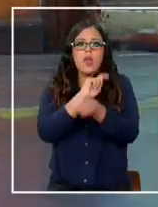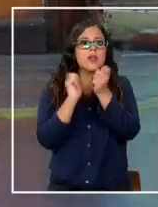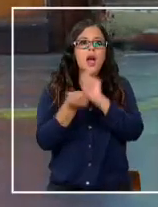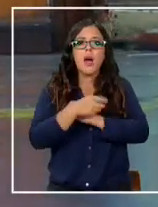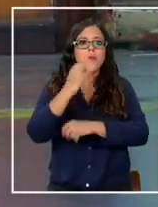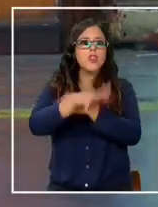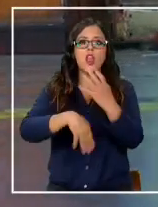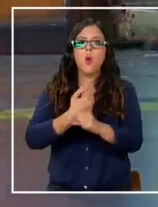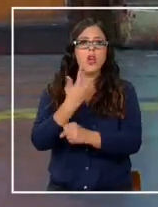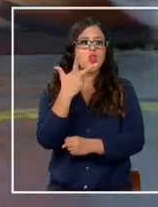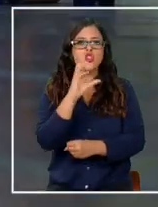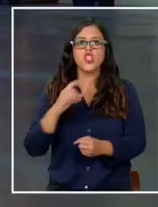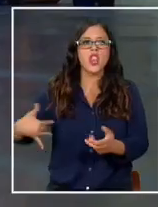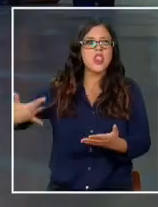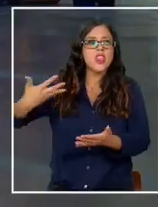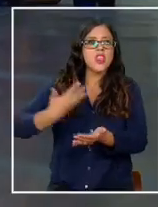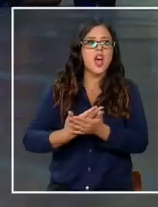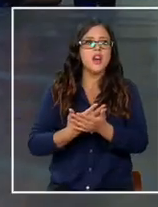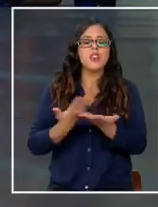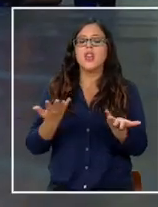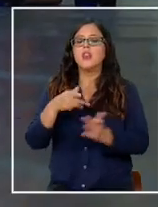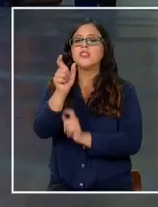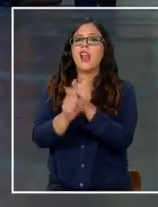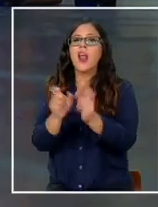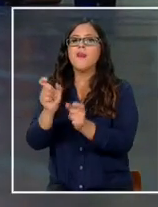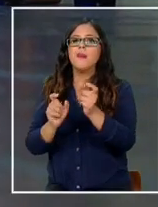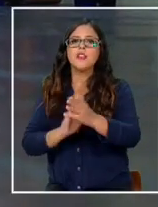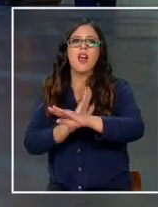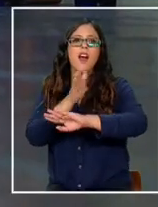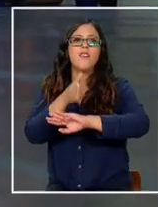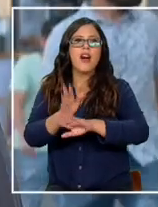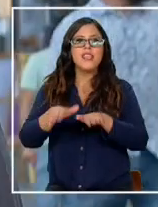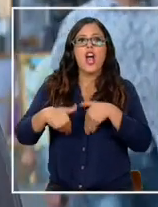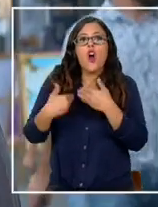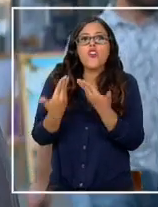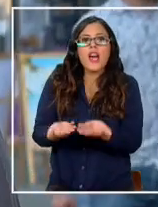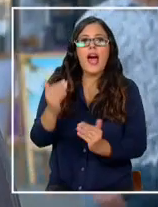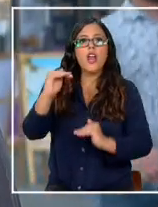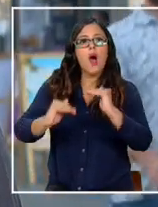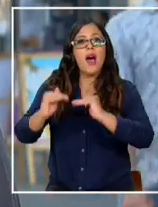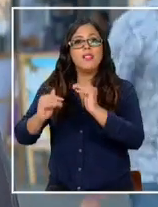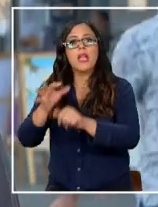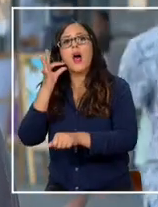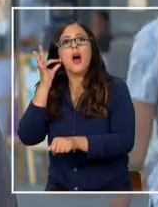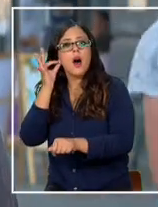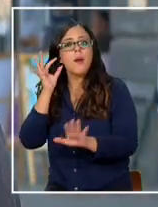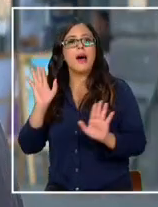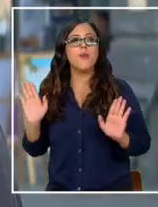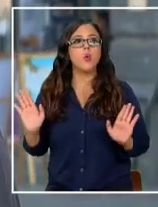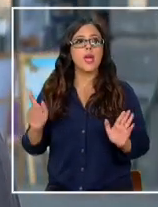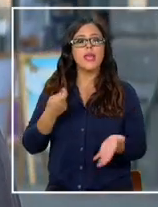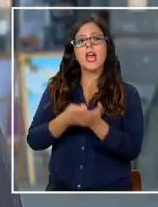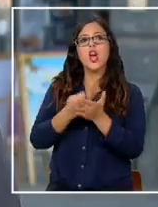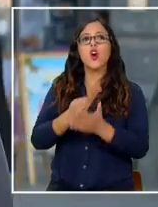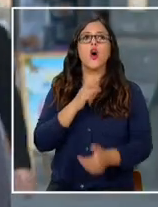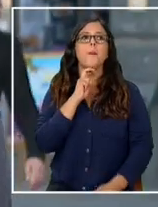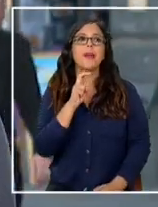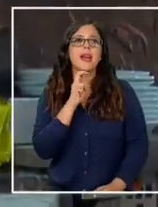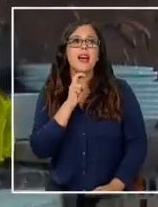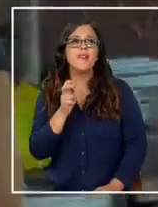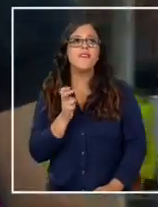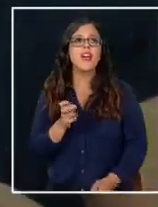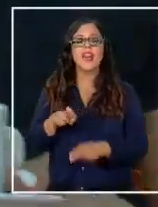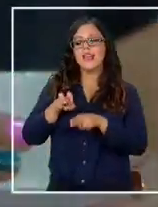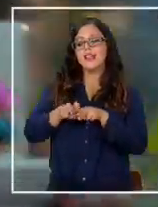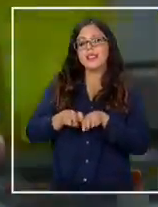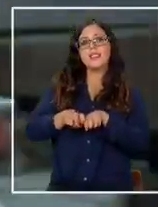forma de interactuar, como la gente vaya con regalos a veces para las mujeres, van, compran café, el café se sienta